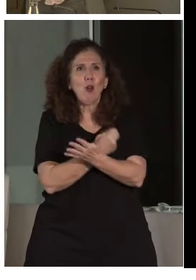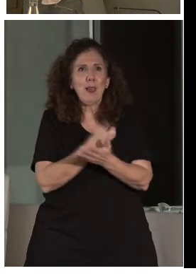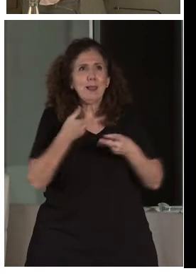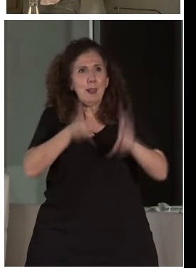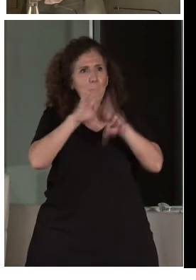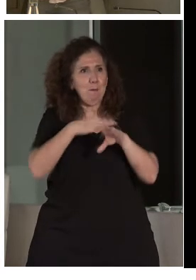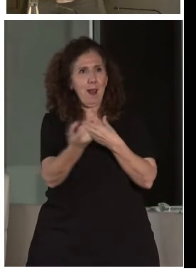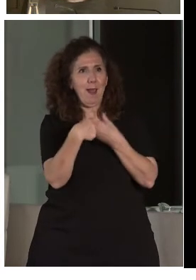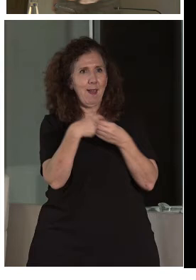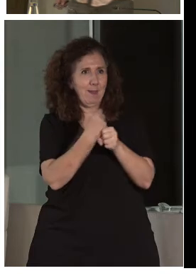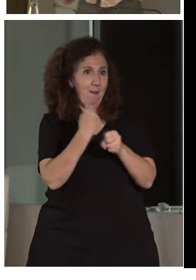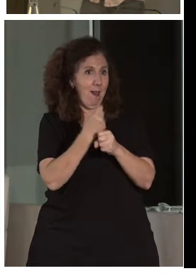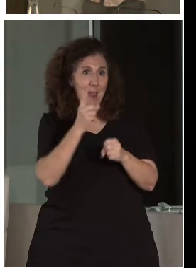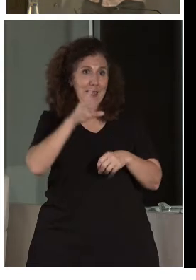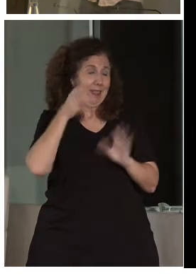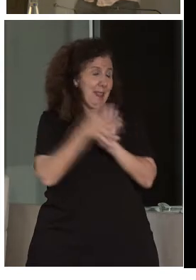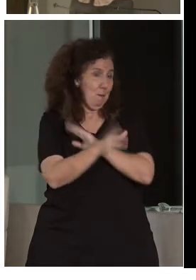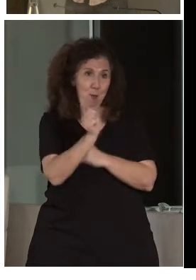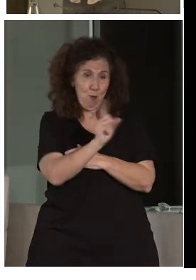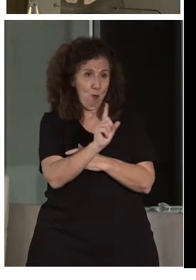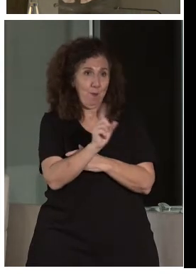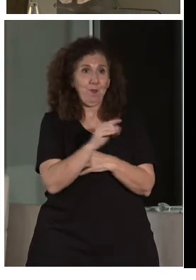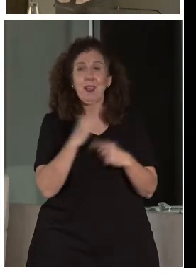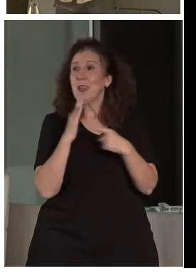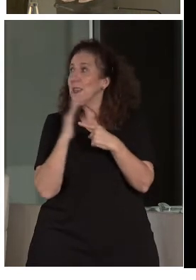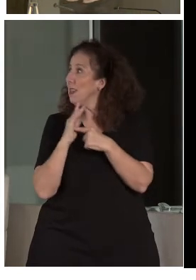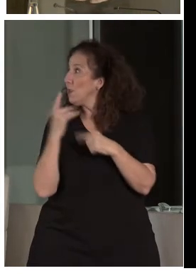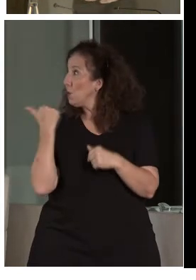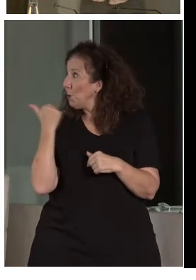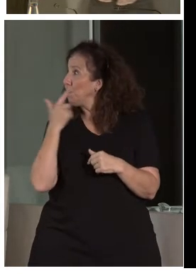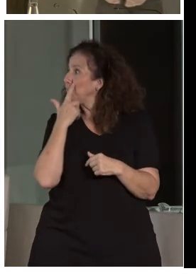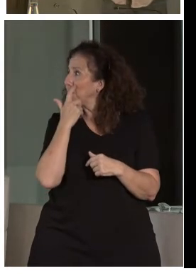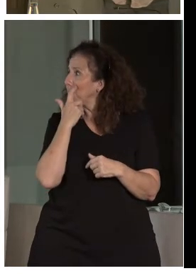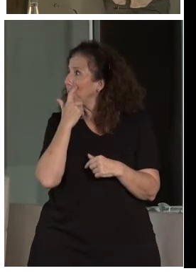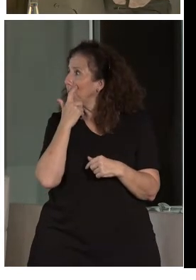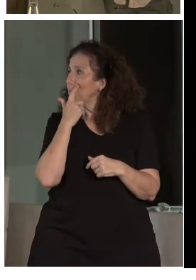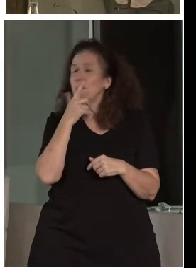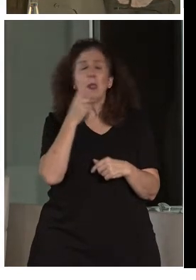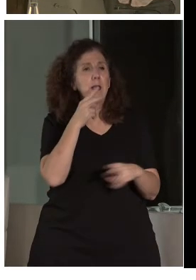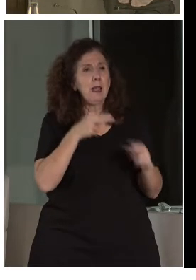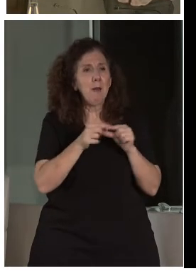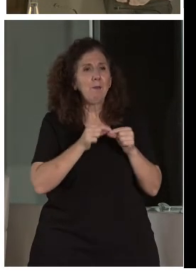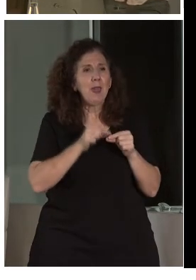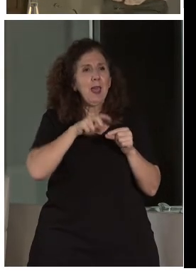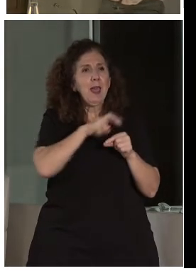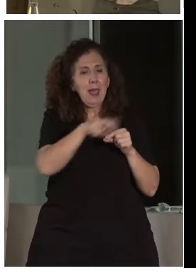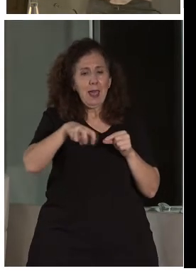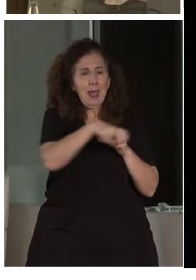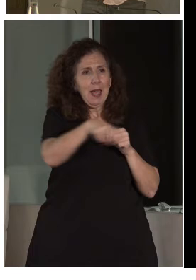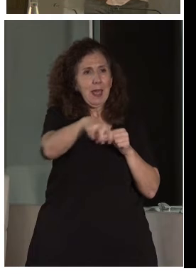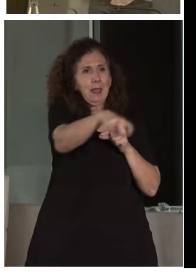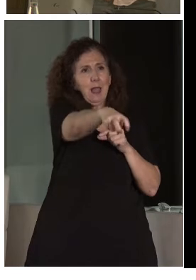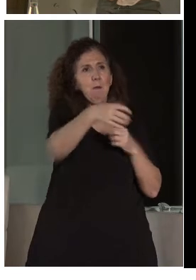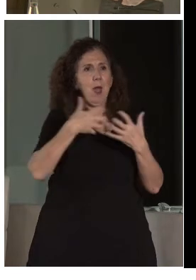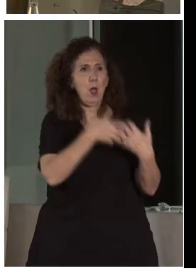muy interesante porque esto es con la Taparucha, que es la asociación de caminantes que hay en La Gomera, y